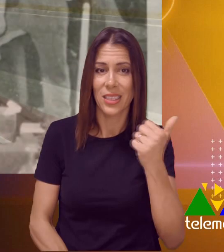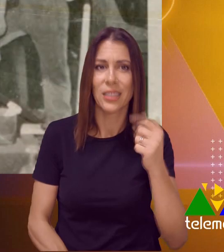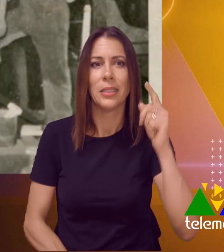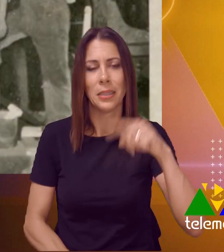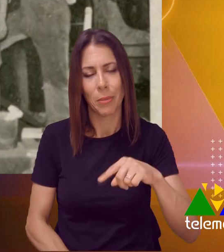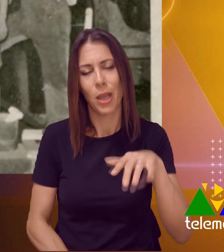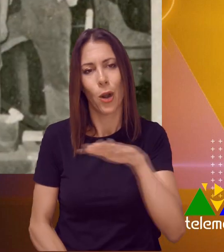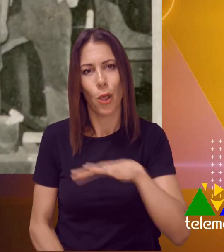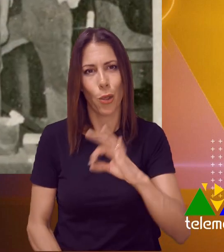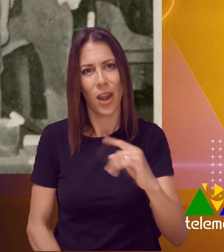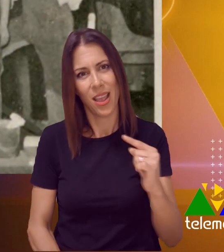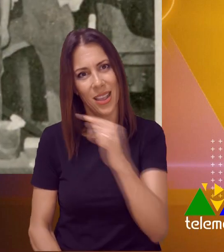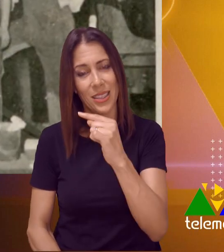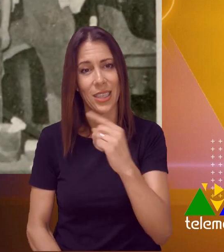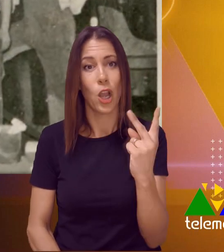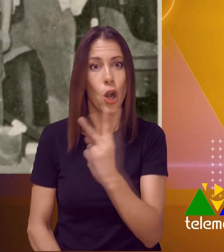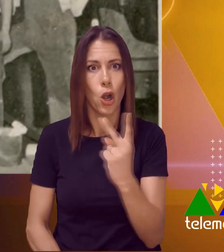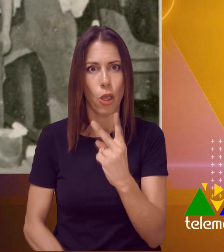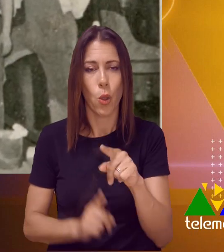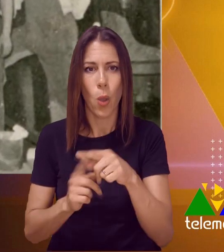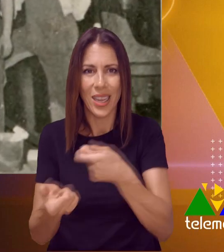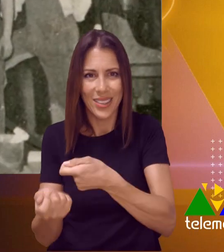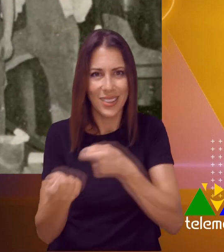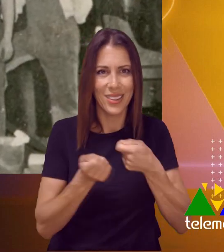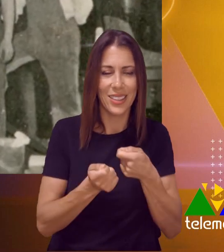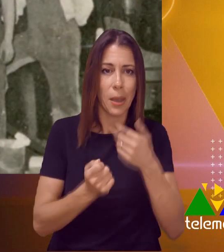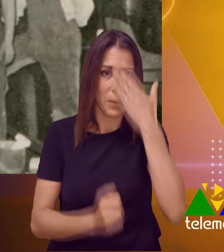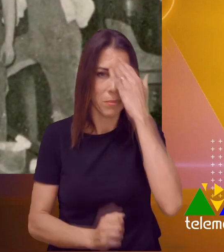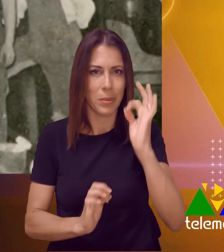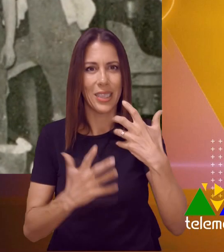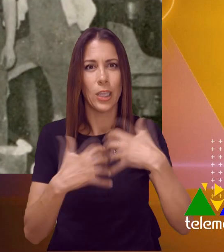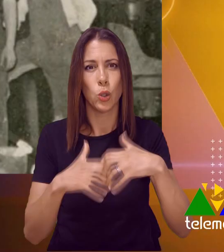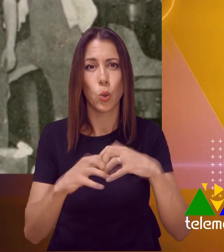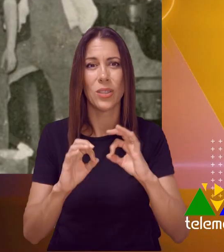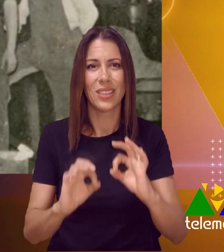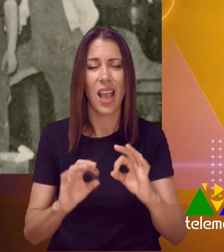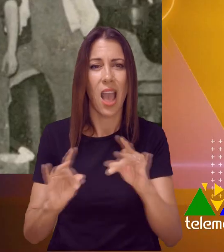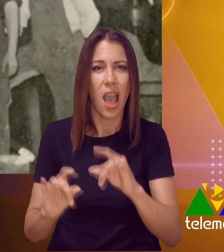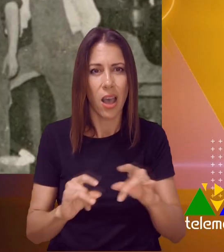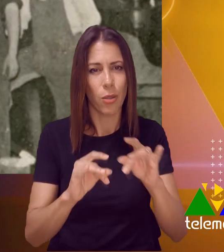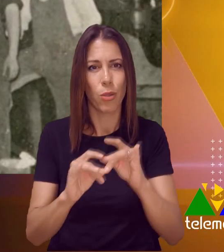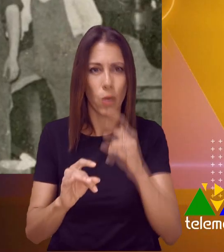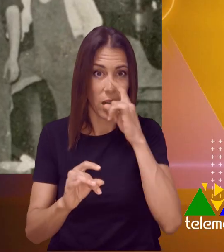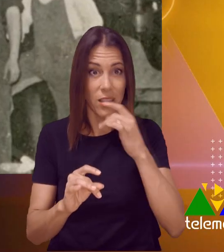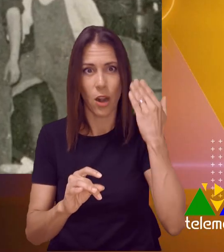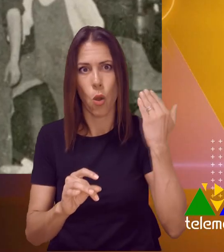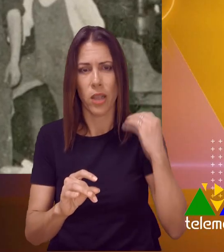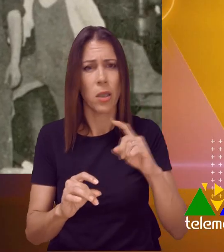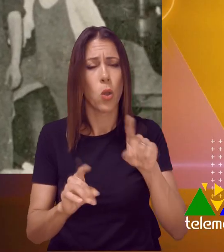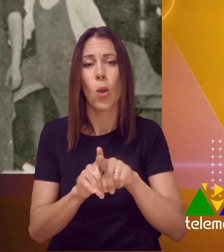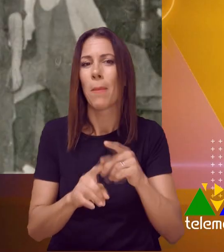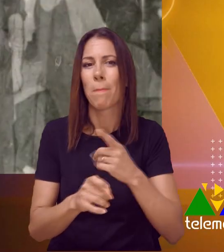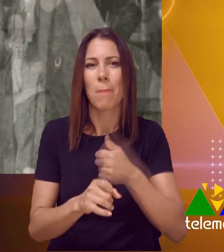situada en la zona este de Motril. Son las que tiraron fundamentalmente de la industria del azúcar de esos años. Fueron las más